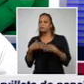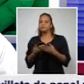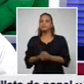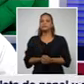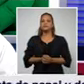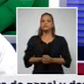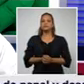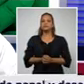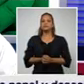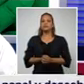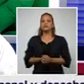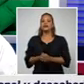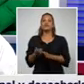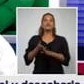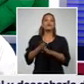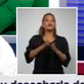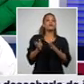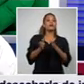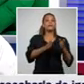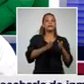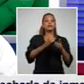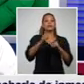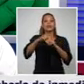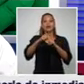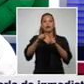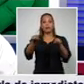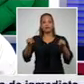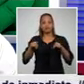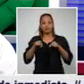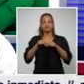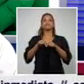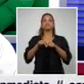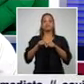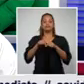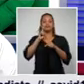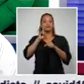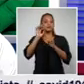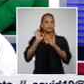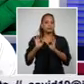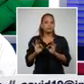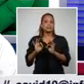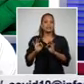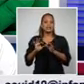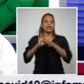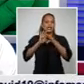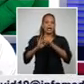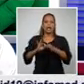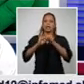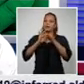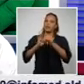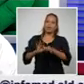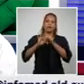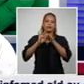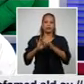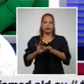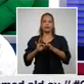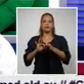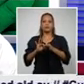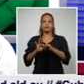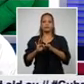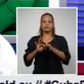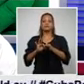una parte de ellos en terapia intensiva, teniendo en cuenta el agravamiento que tuvo de los síntomas, pues hace